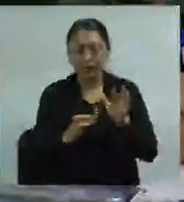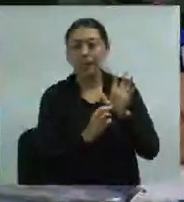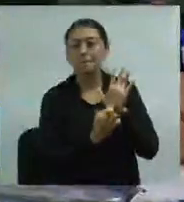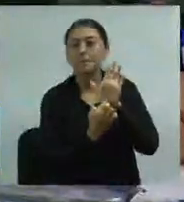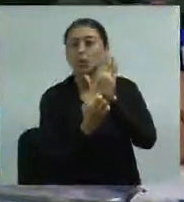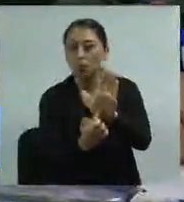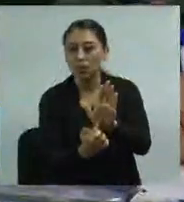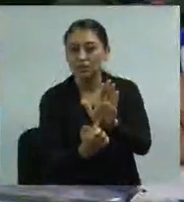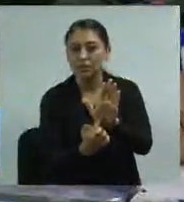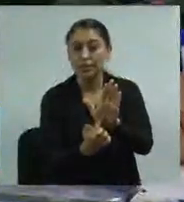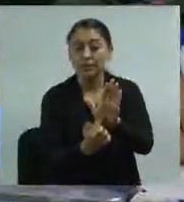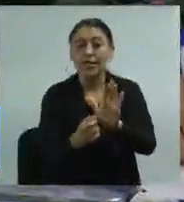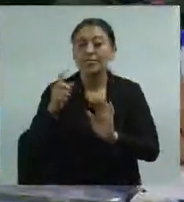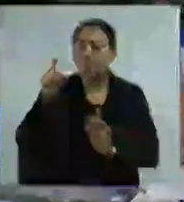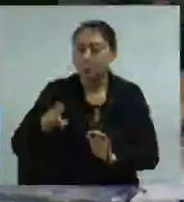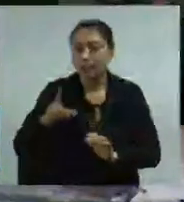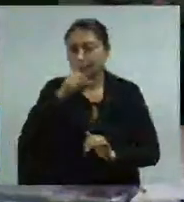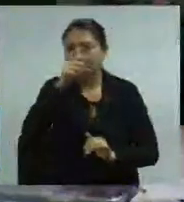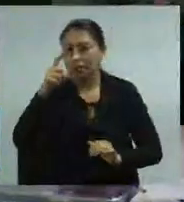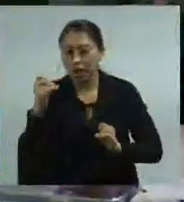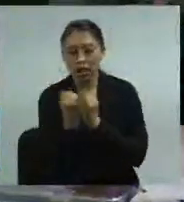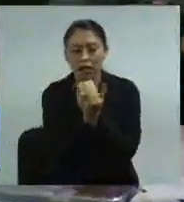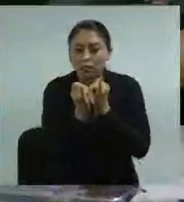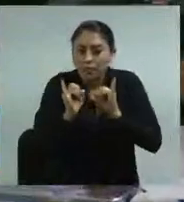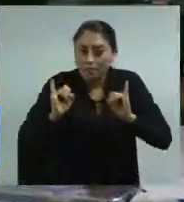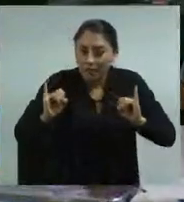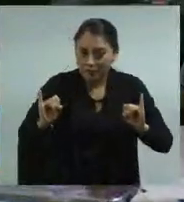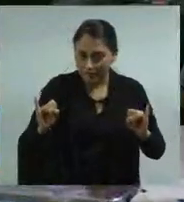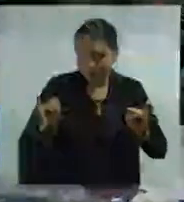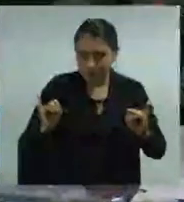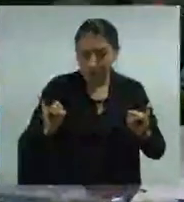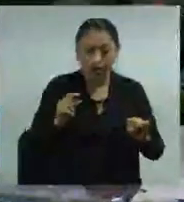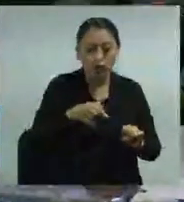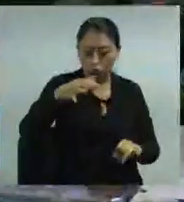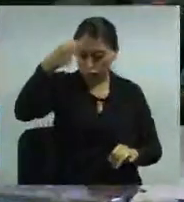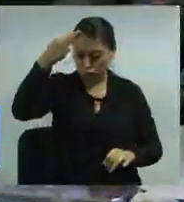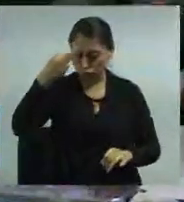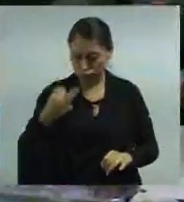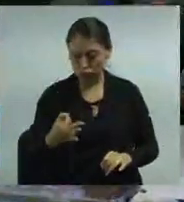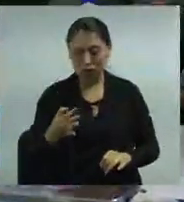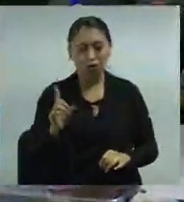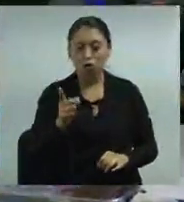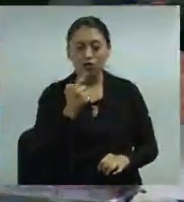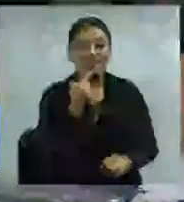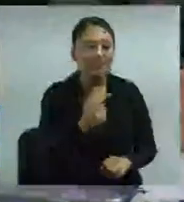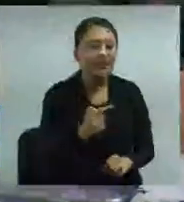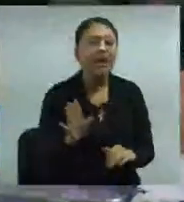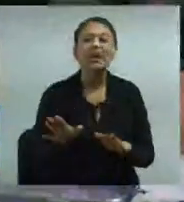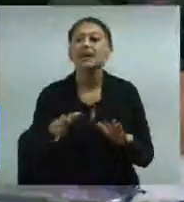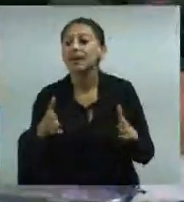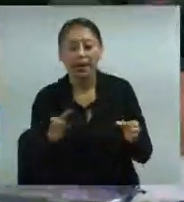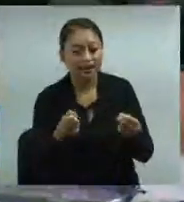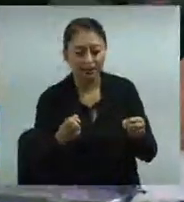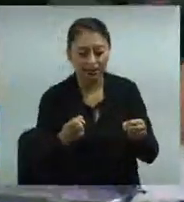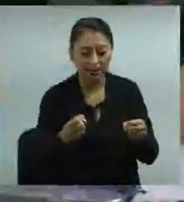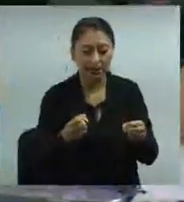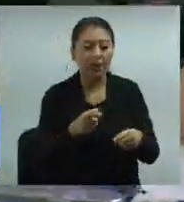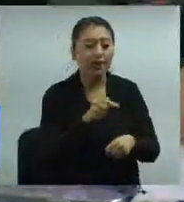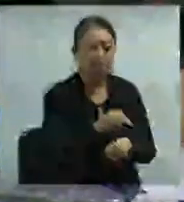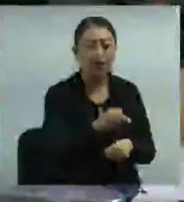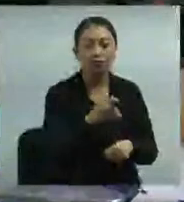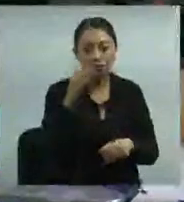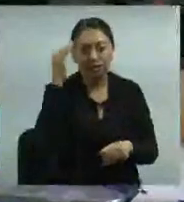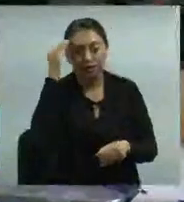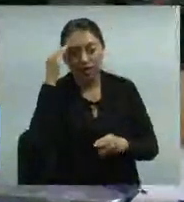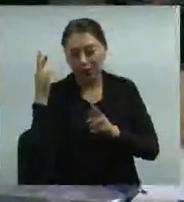cierta independencia, y esa independencia se garantiza con no decirles qué es lo que tienen que hacer. Si el Congreso